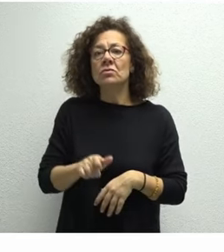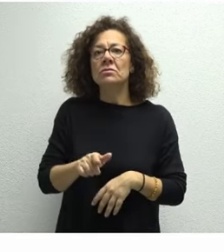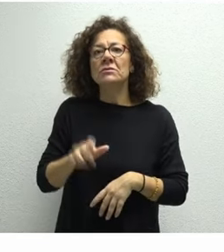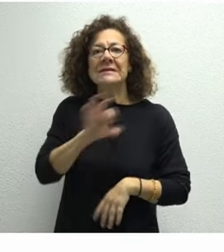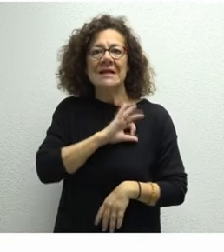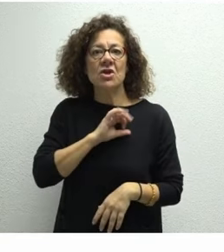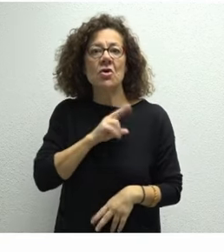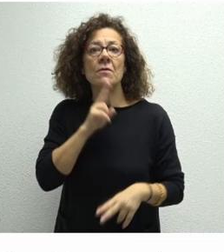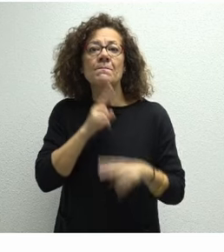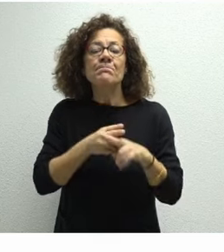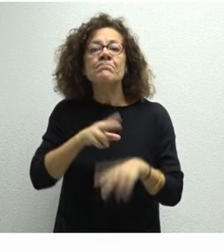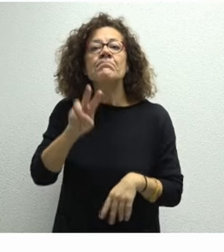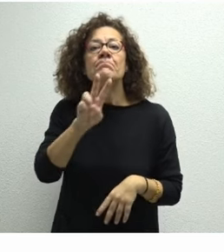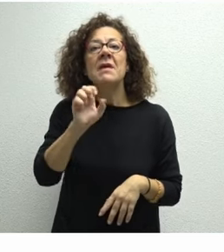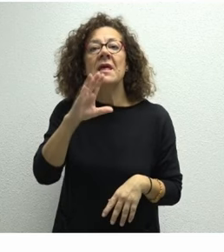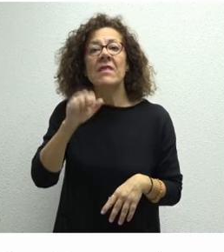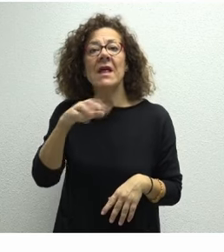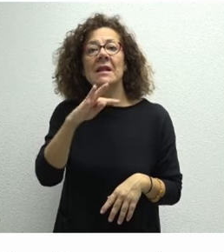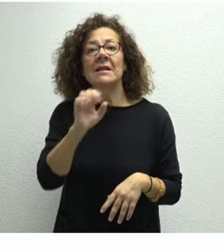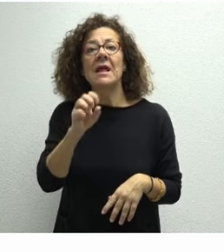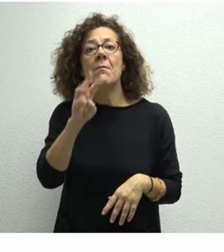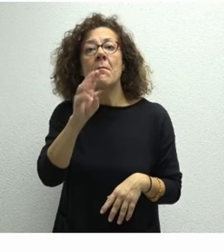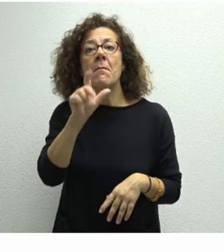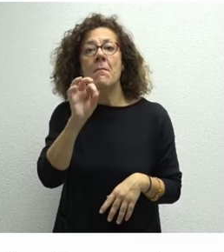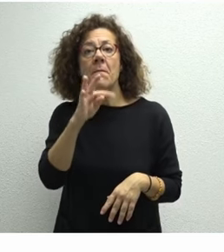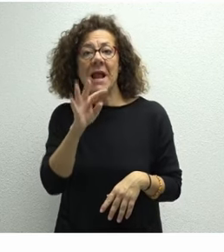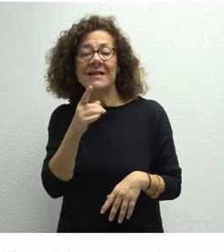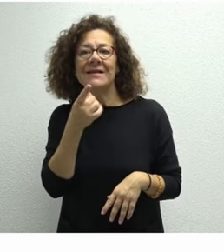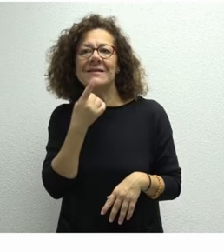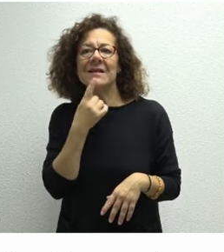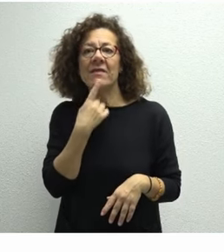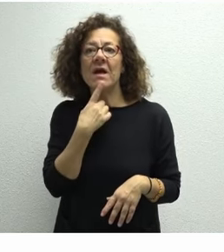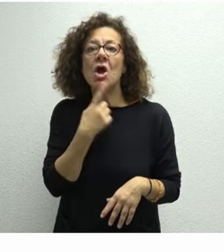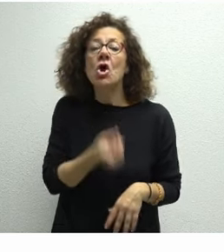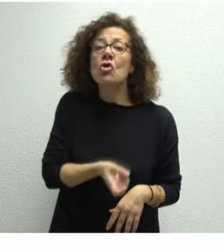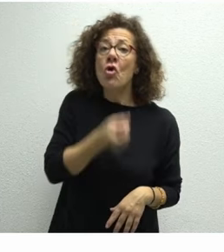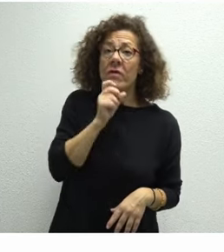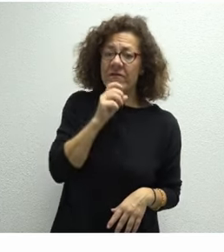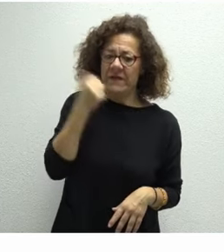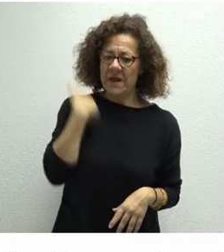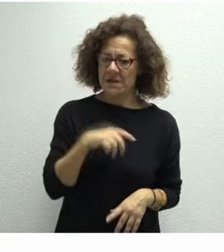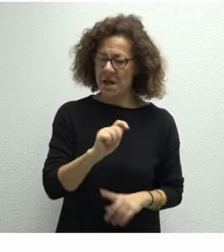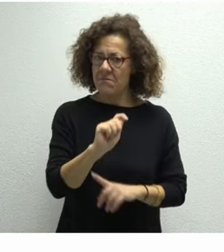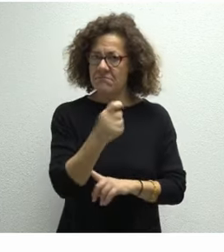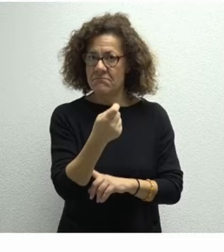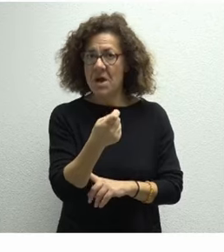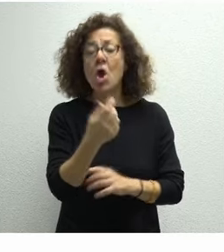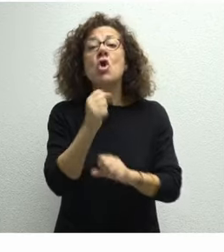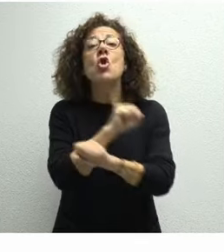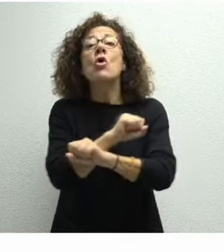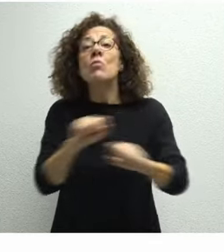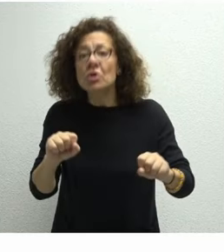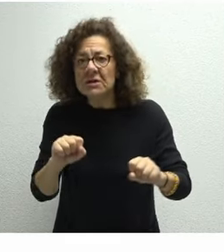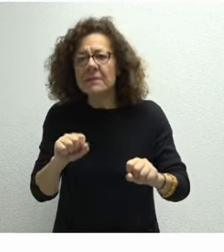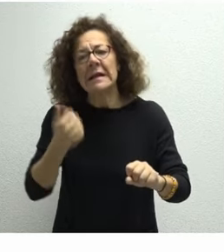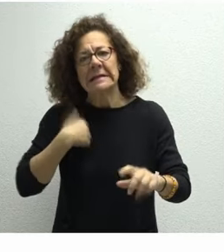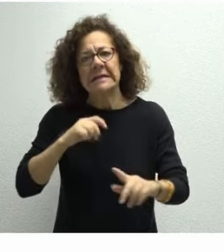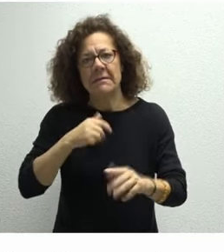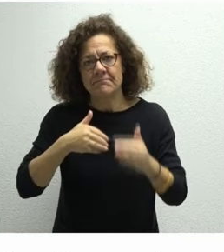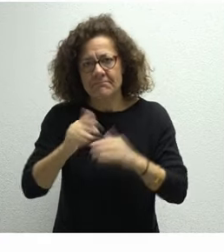pratz de valencia que decía lo difícil está hecho lo imposible se hará